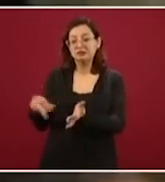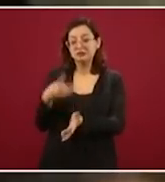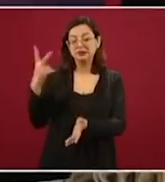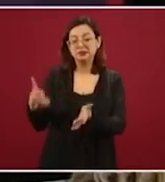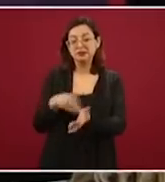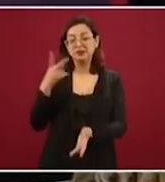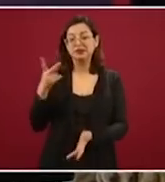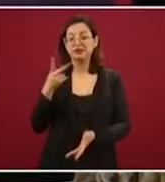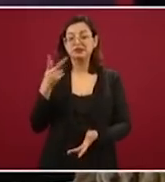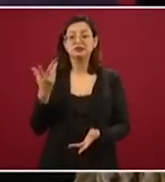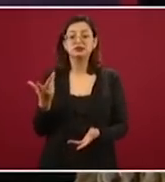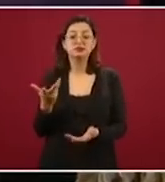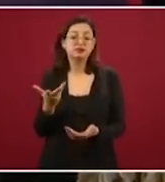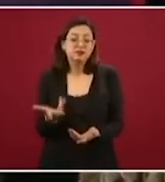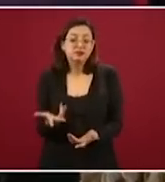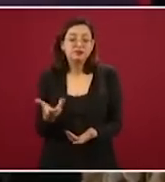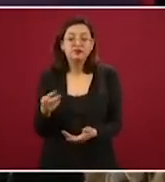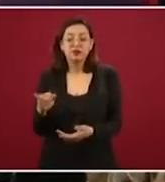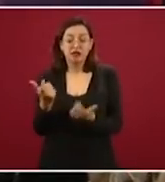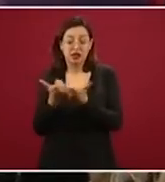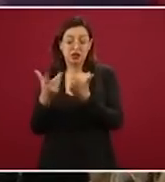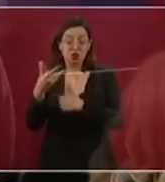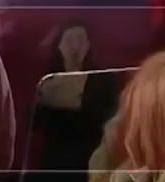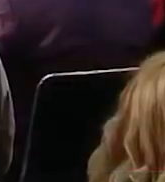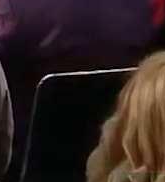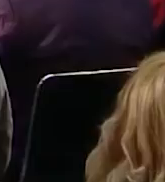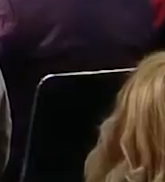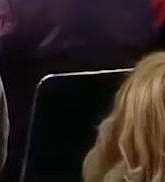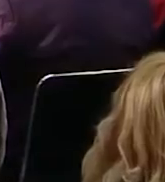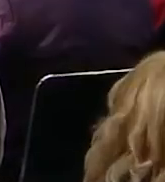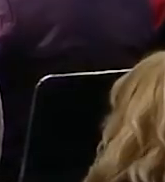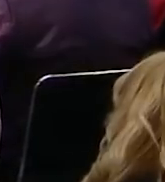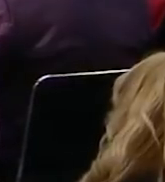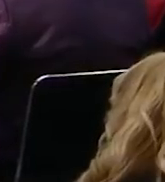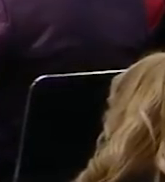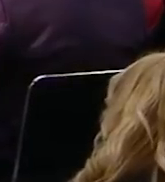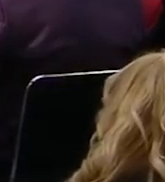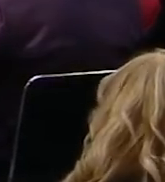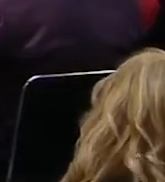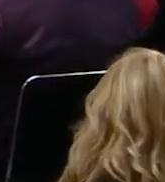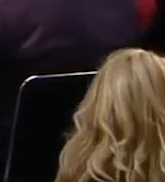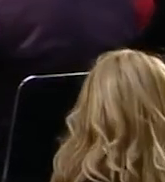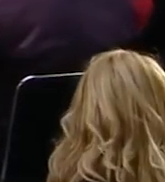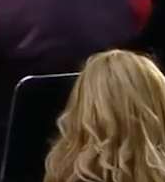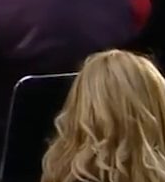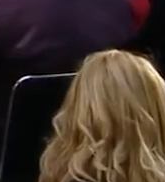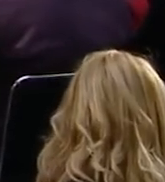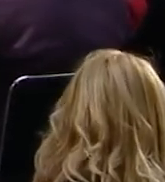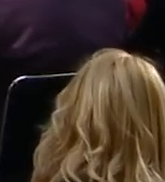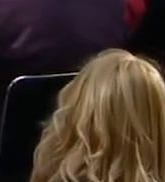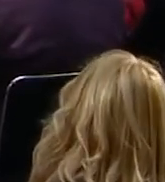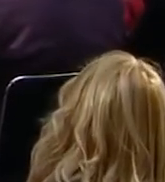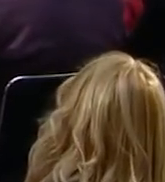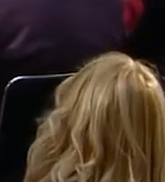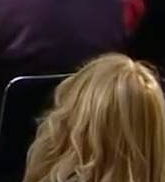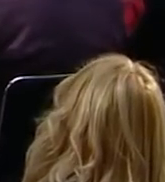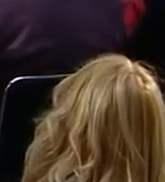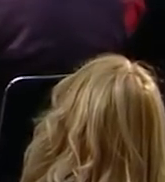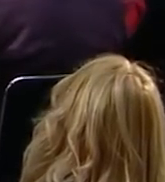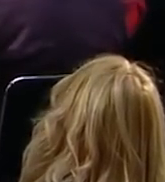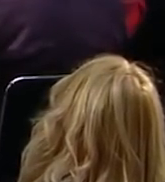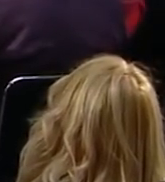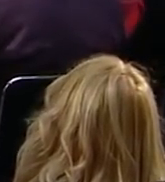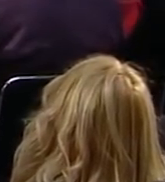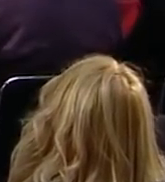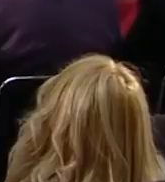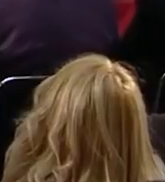múltiplemente, particularmente en lo económico para ser independientes. Y es una de las cosas claves, me parece, que se tiene que tener con las